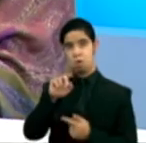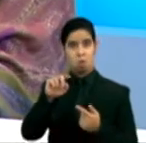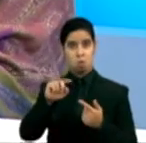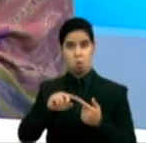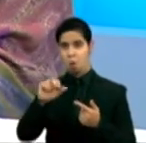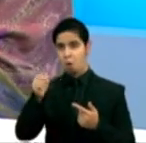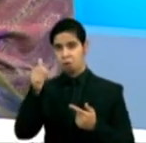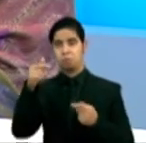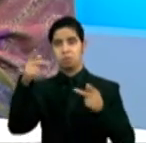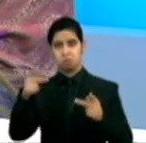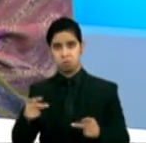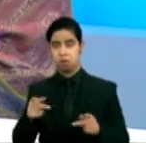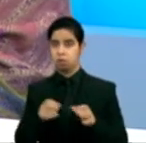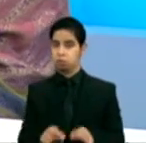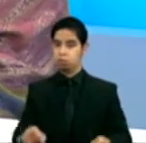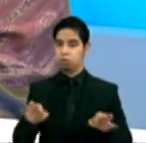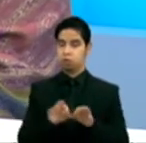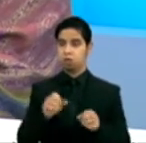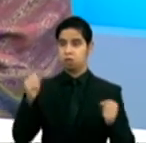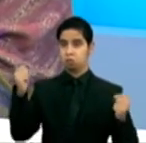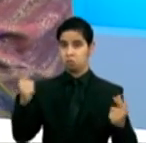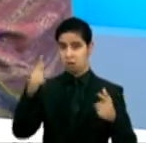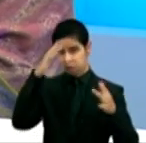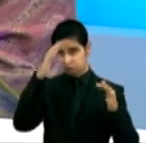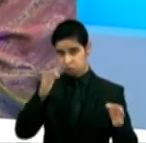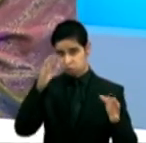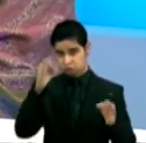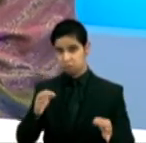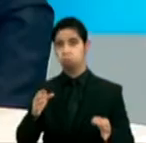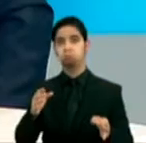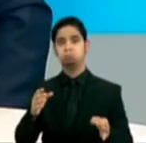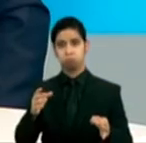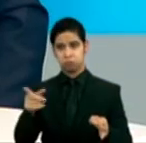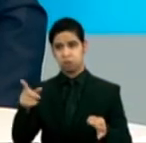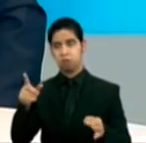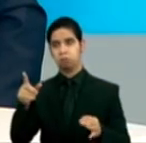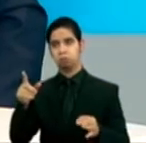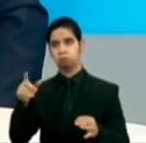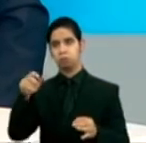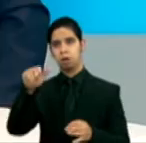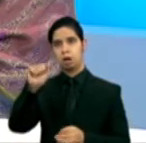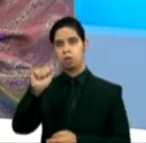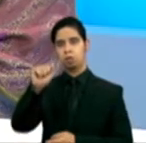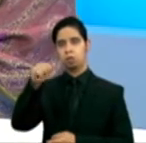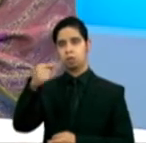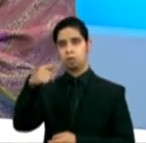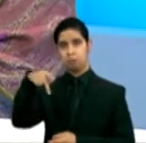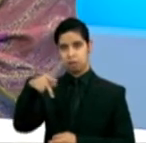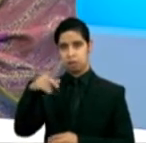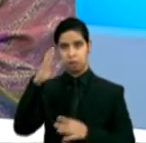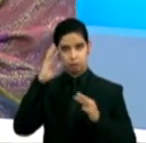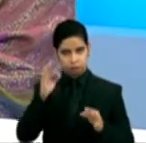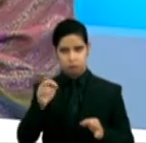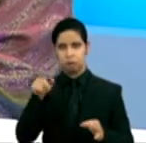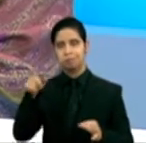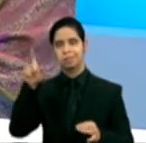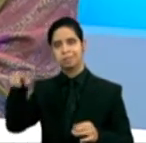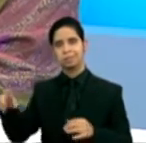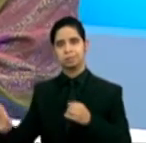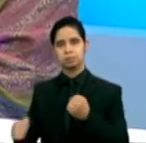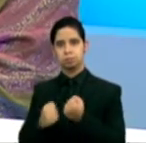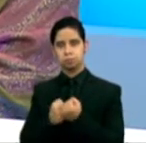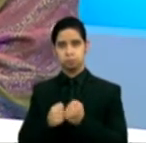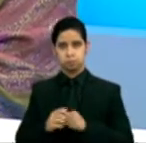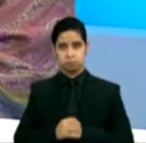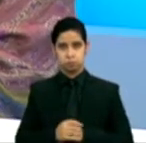que responder a las decisiones que se toman, las que se tomaron. Va a tener que apoyar al gobernador. Ciertamente, pero yo espero